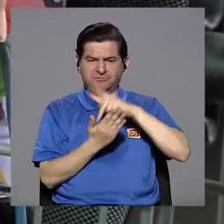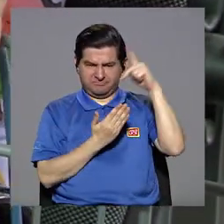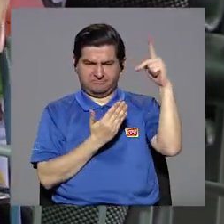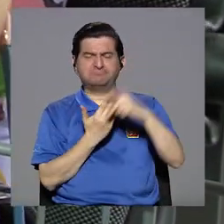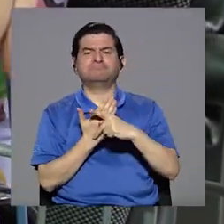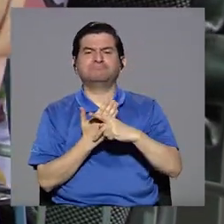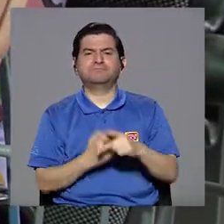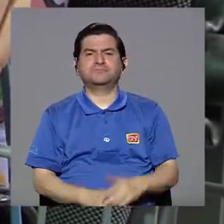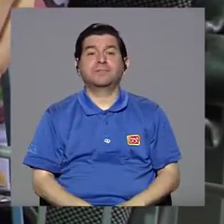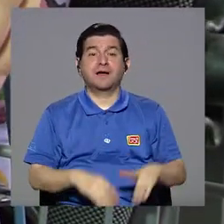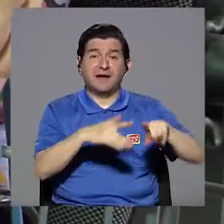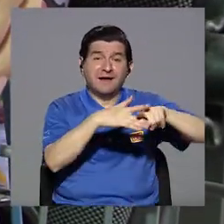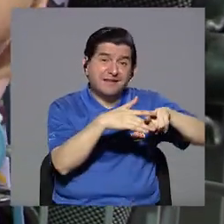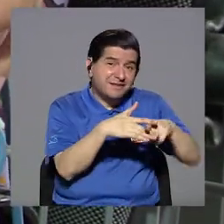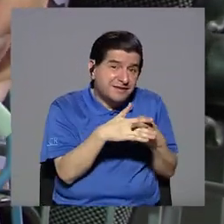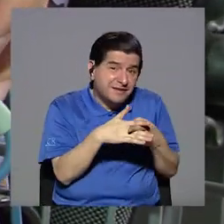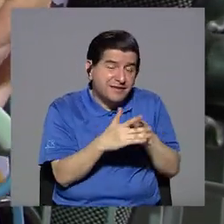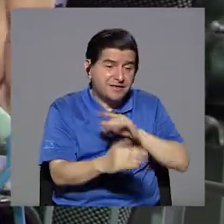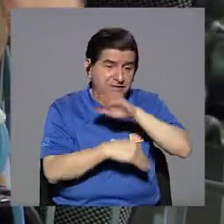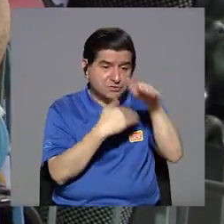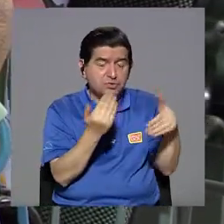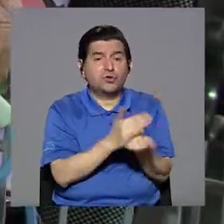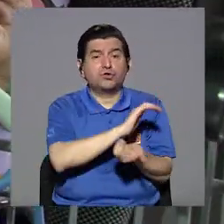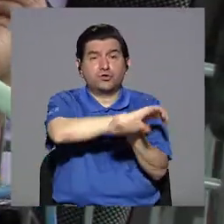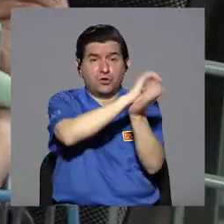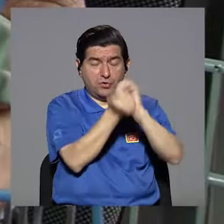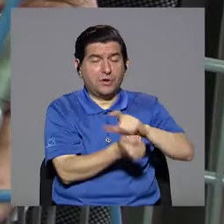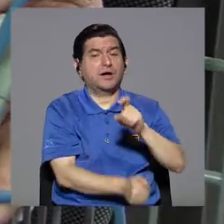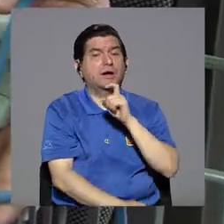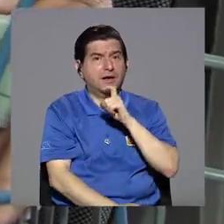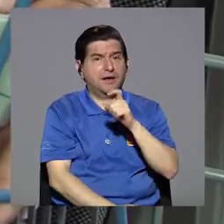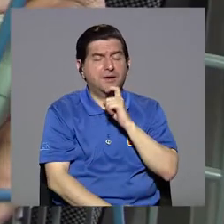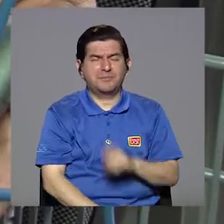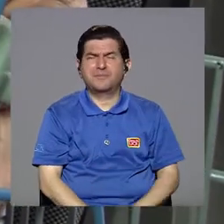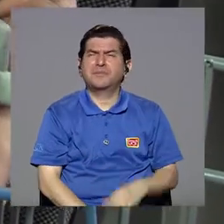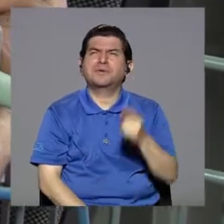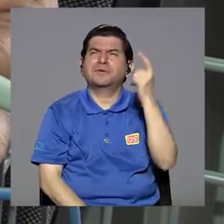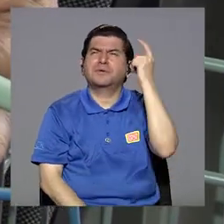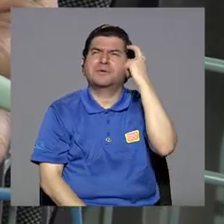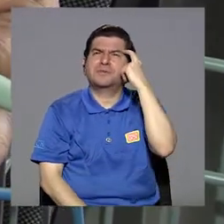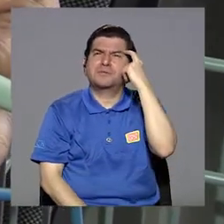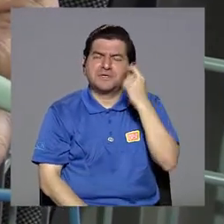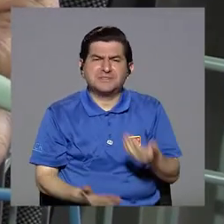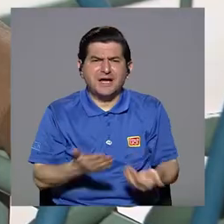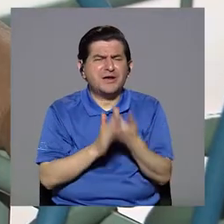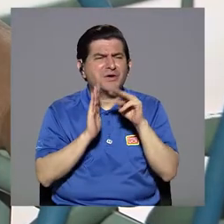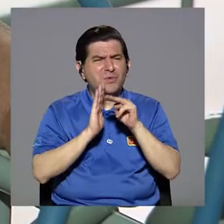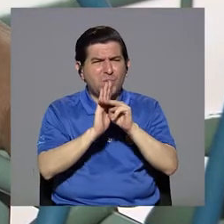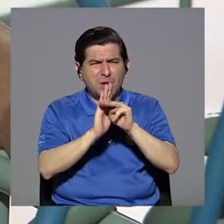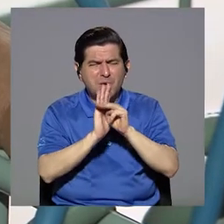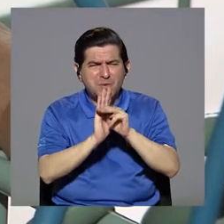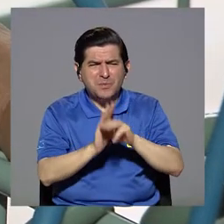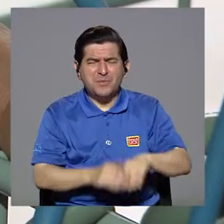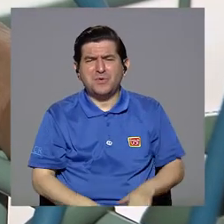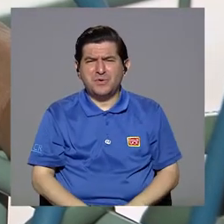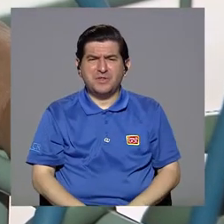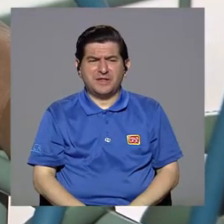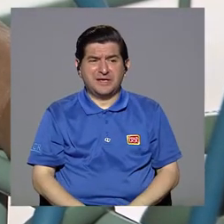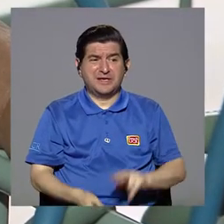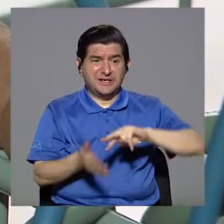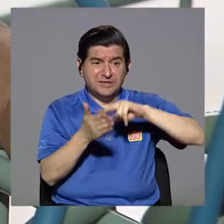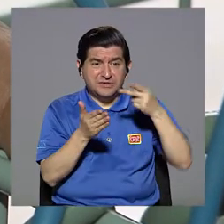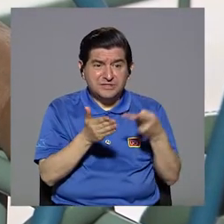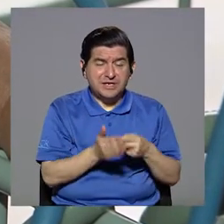fortalecer este programa porque al principio todo cambio es difícil y expresar con un nuevo modelo de atención